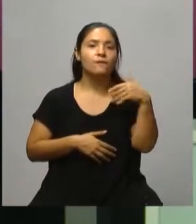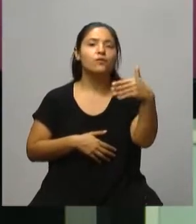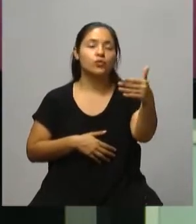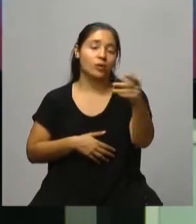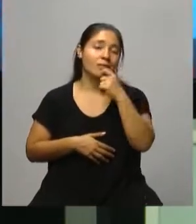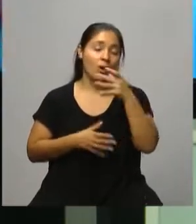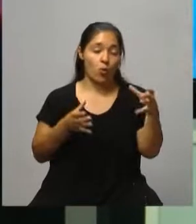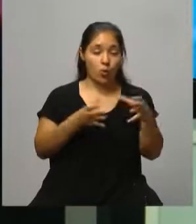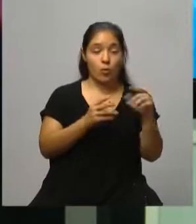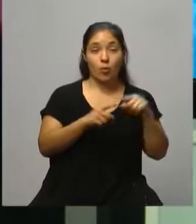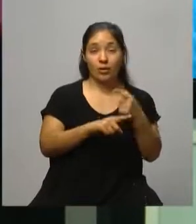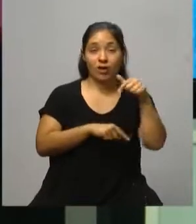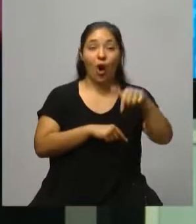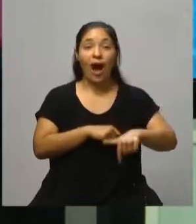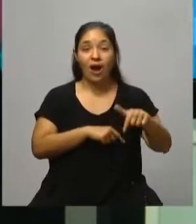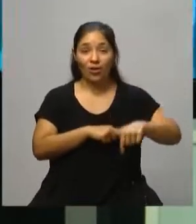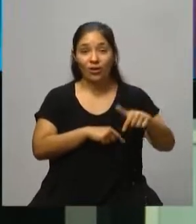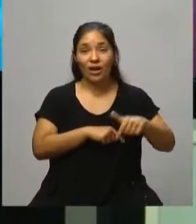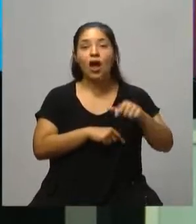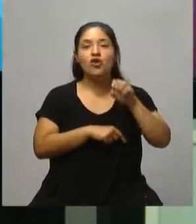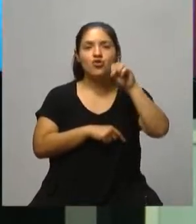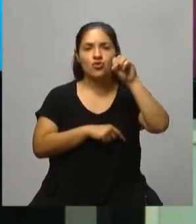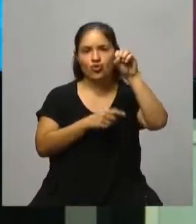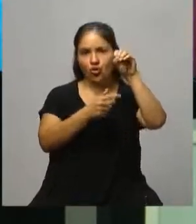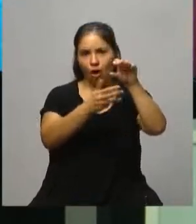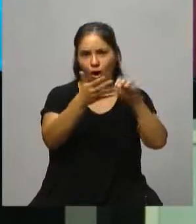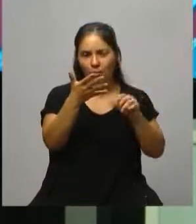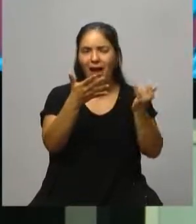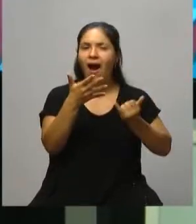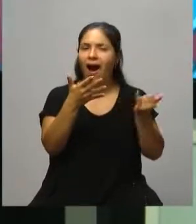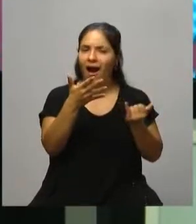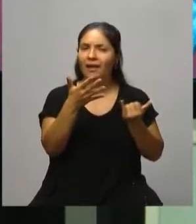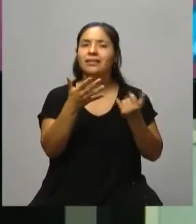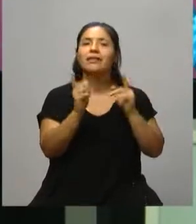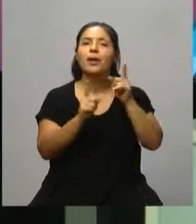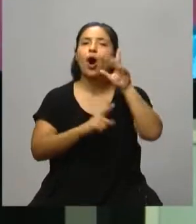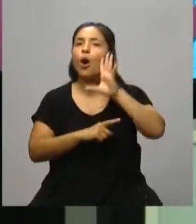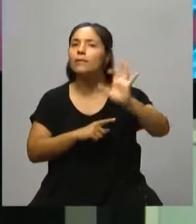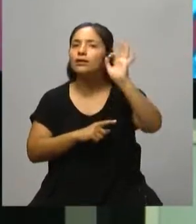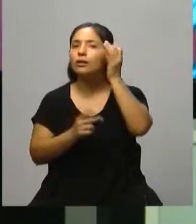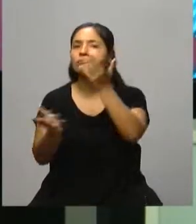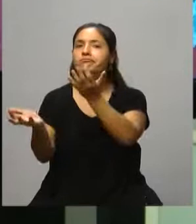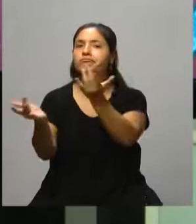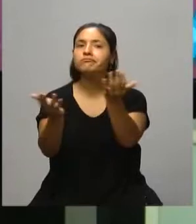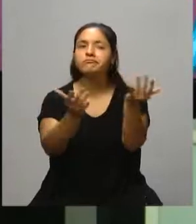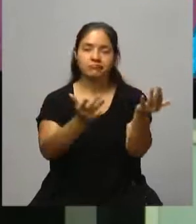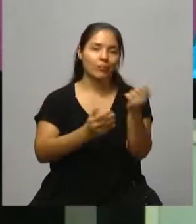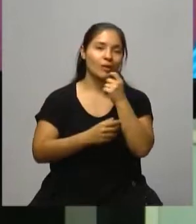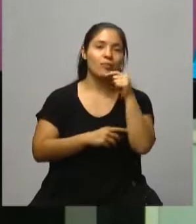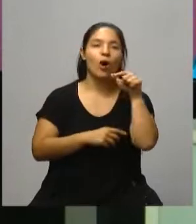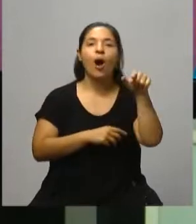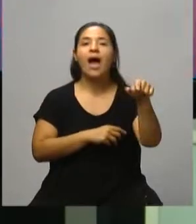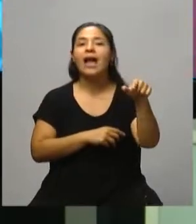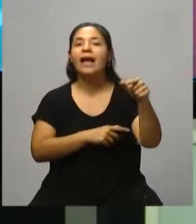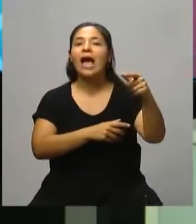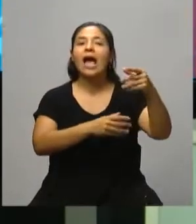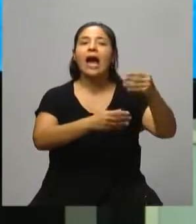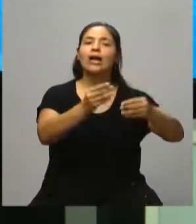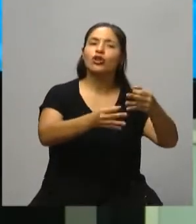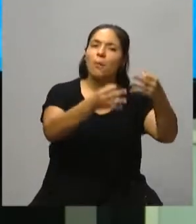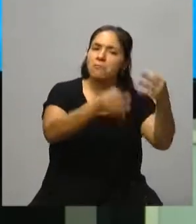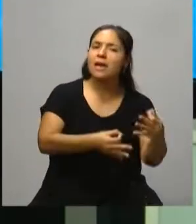sí existe una grieta, sí, y bueno, eso a veces se observa, o quizás lo que yo